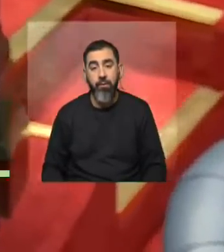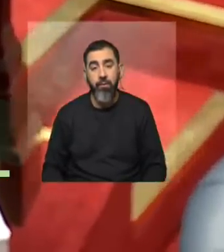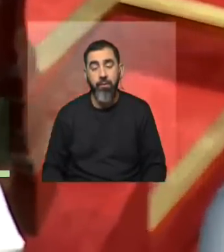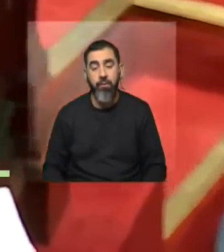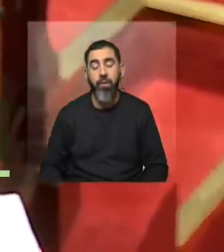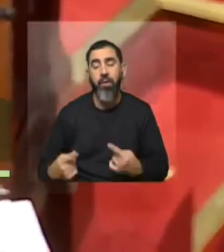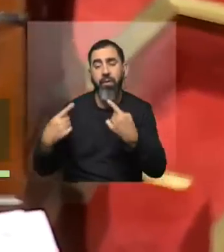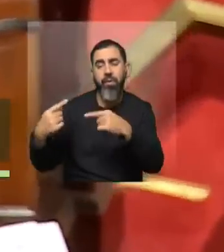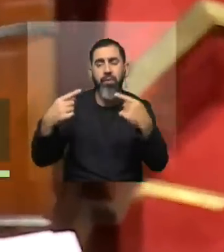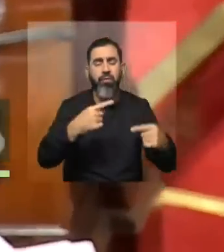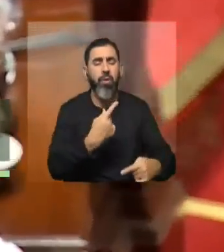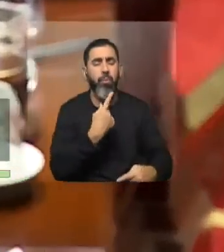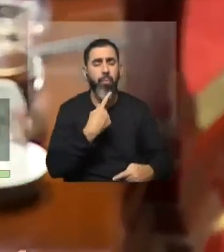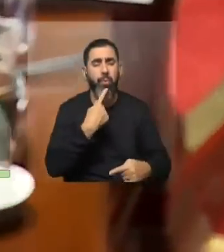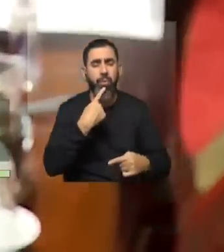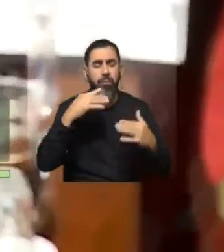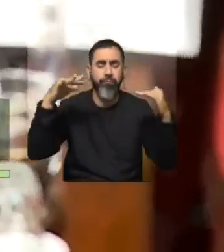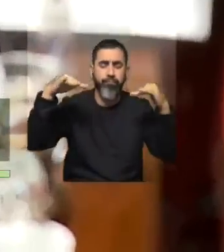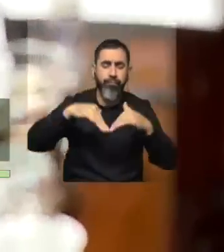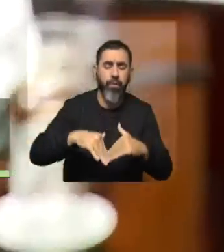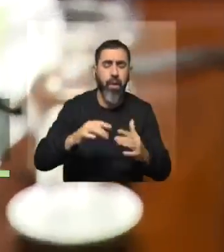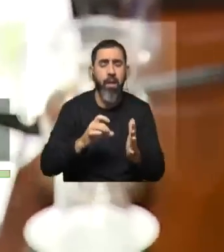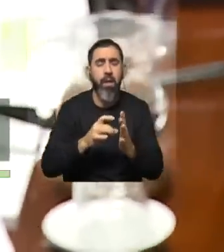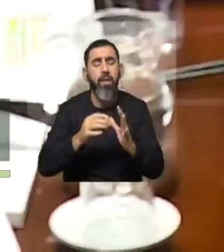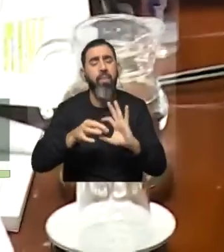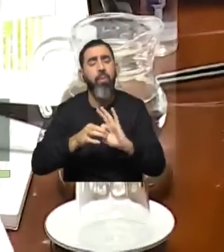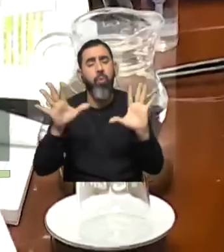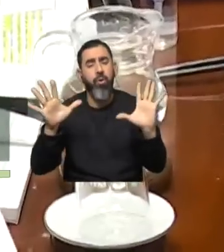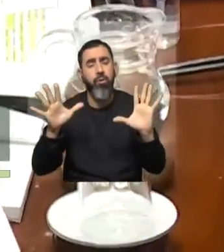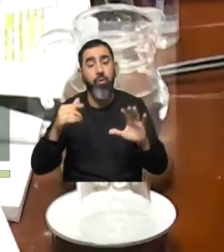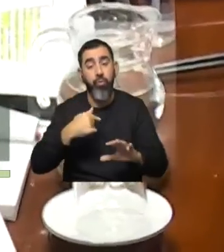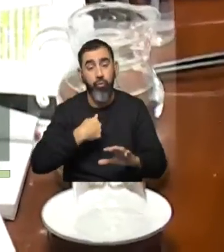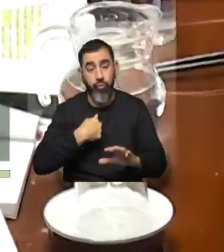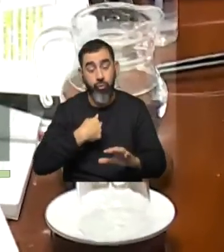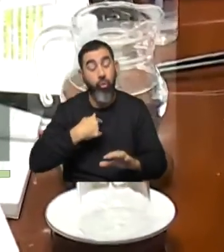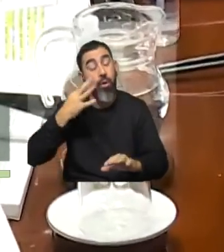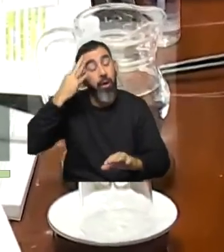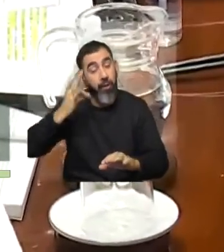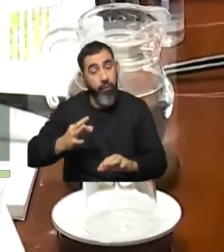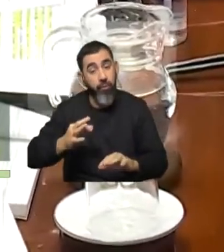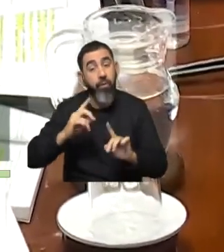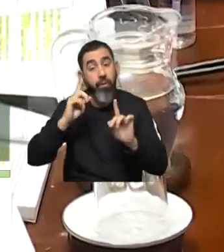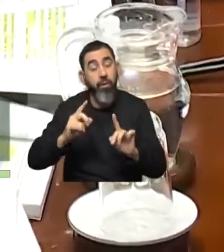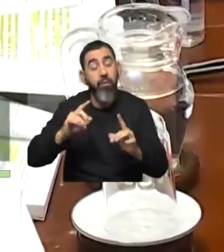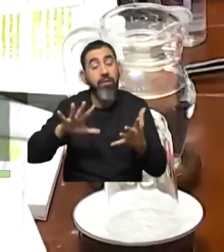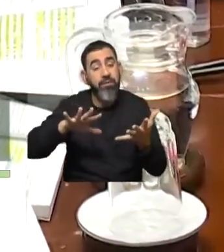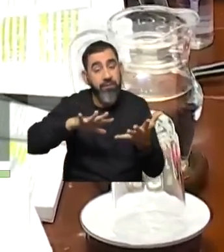diferencias políticas, se deteriora la calidad democrática. Y yo soy de los que creen que hay